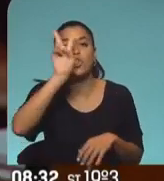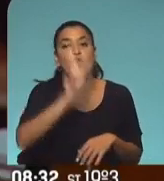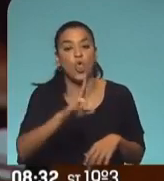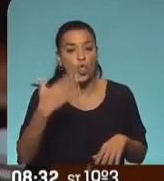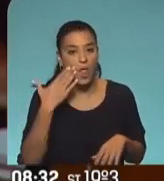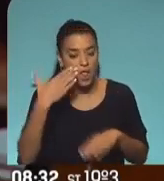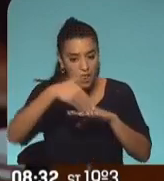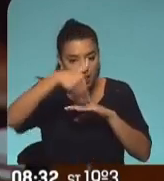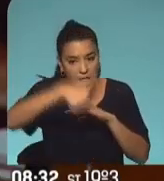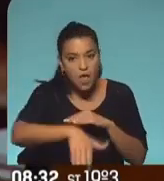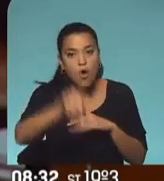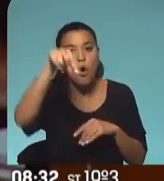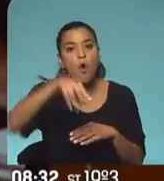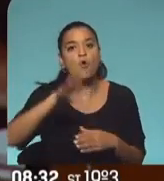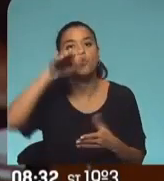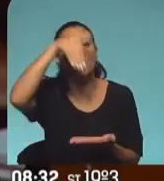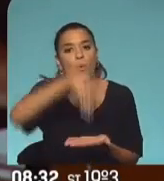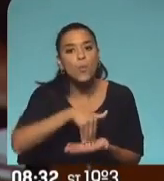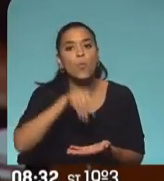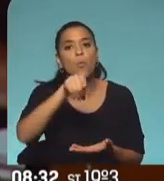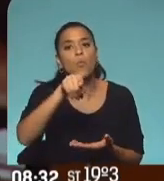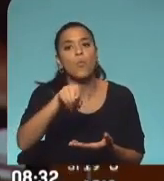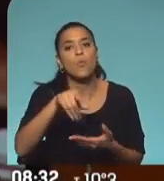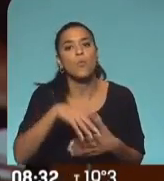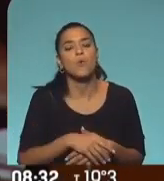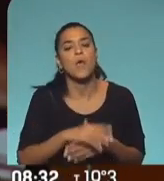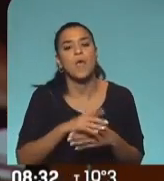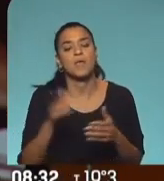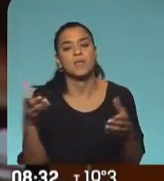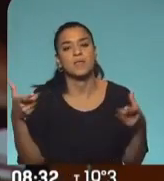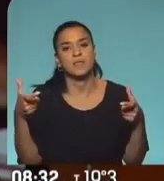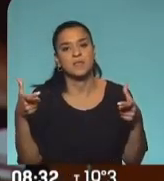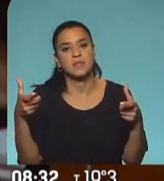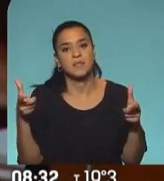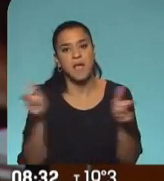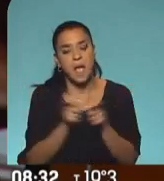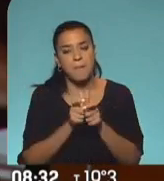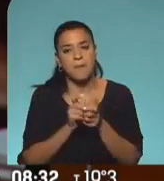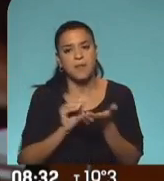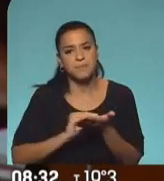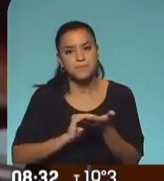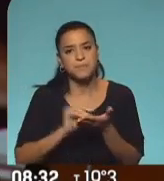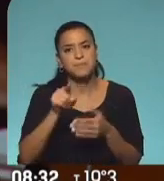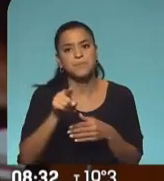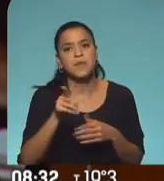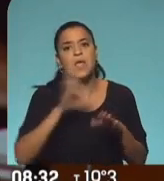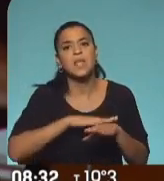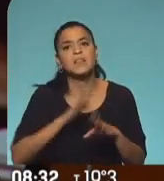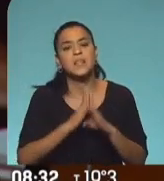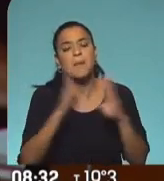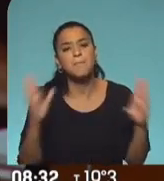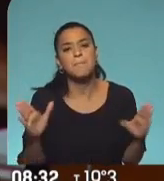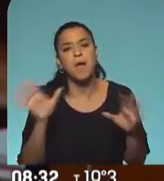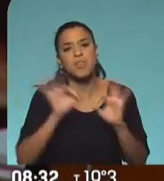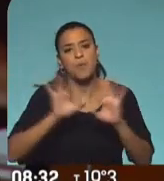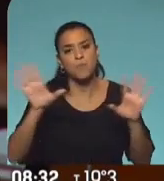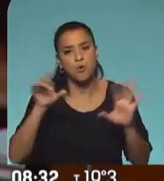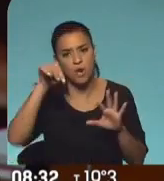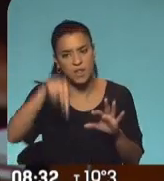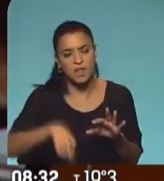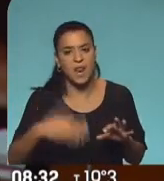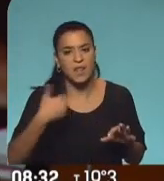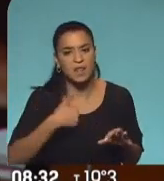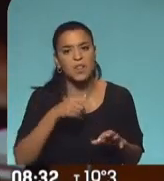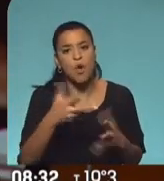14 la luna digamos en esta nueva etapa democrática en argentina que